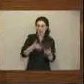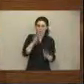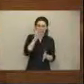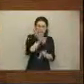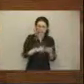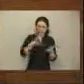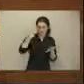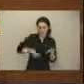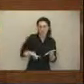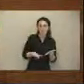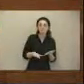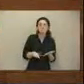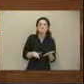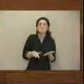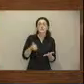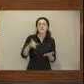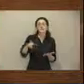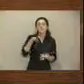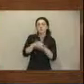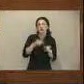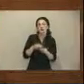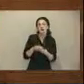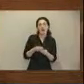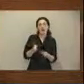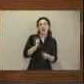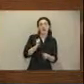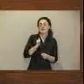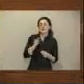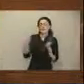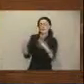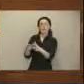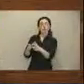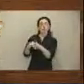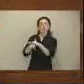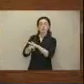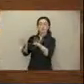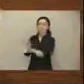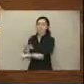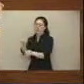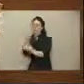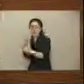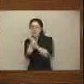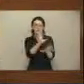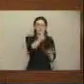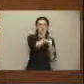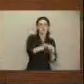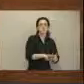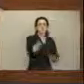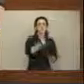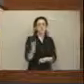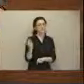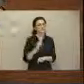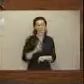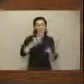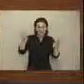leí, no se haga, ya digo, a costa de suprimir esos recursos. En definitiva, lo que